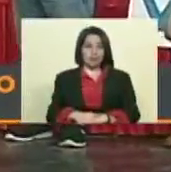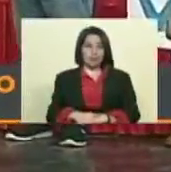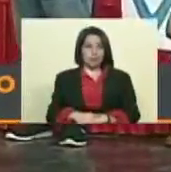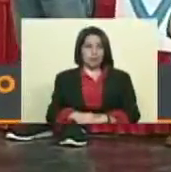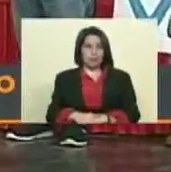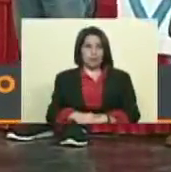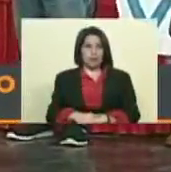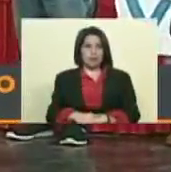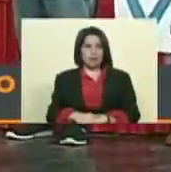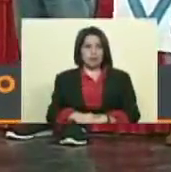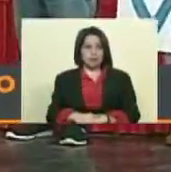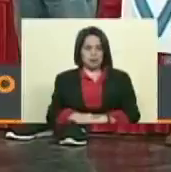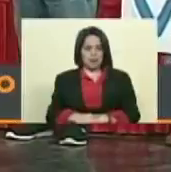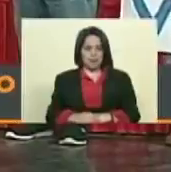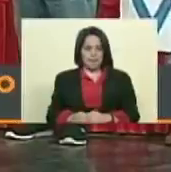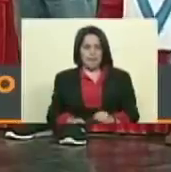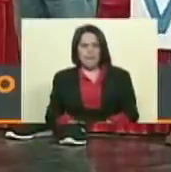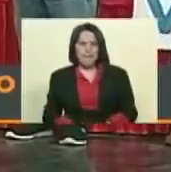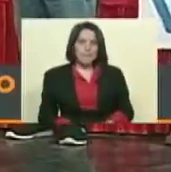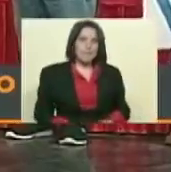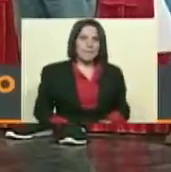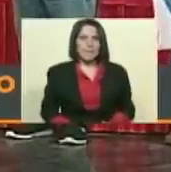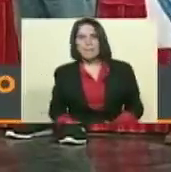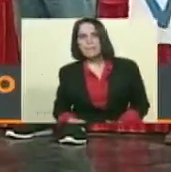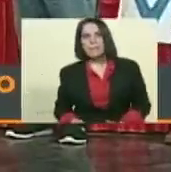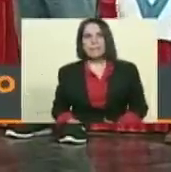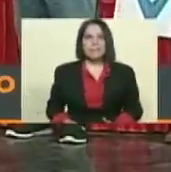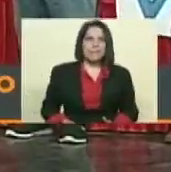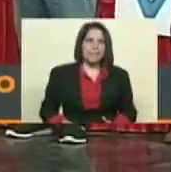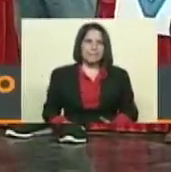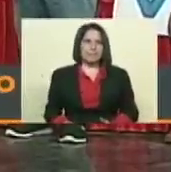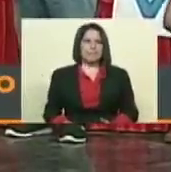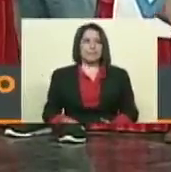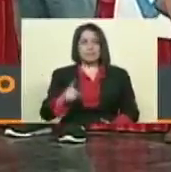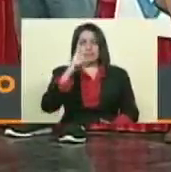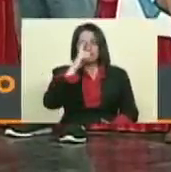Y después, al pasar el tiempo, los guaraguaos en los años 80